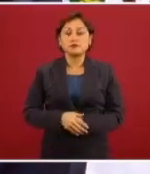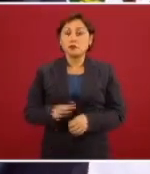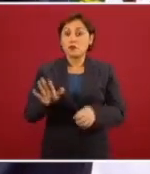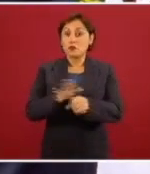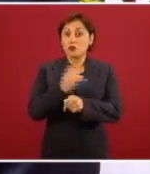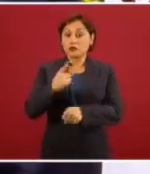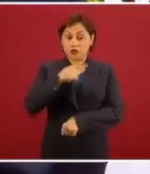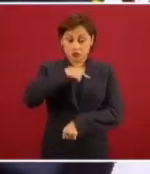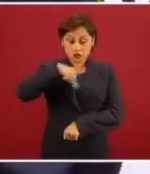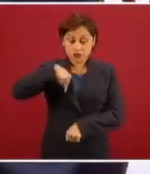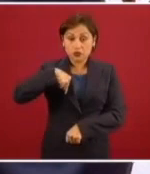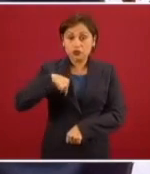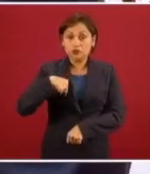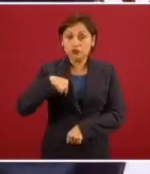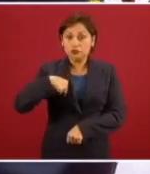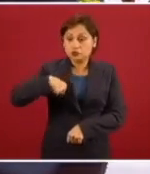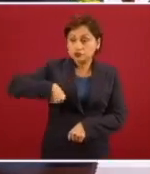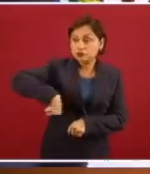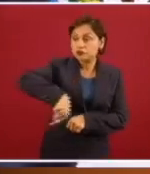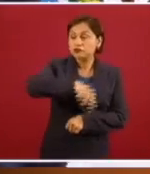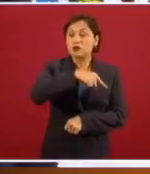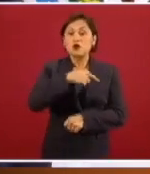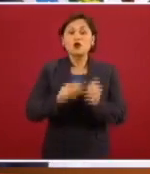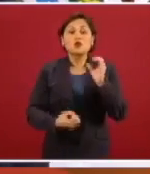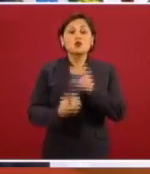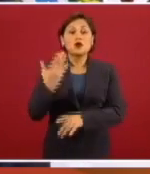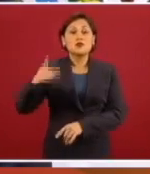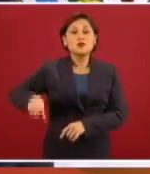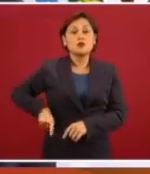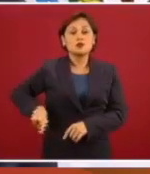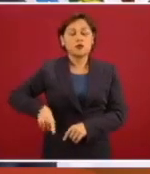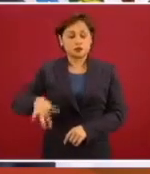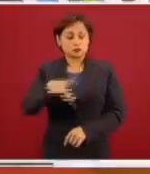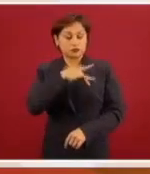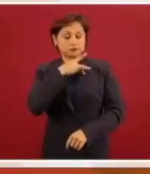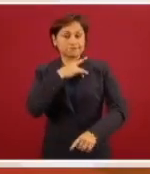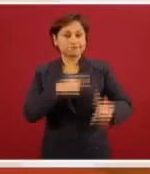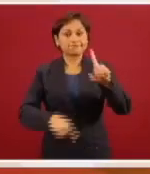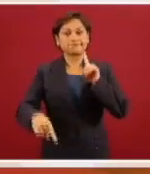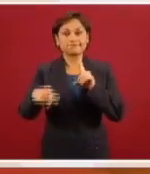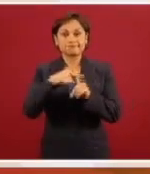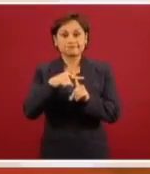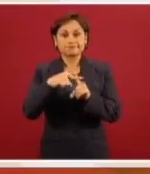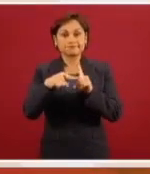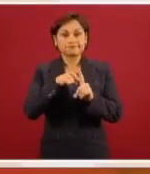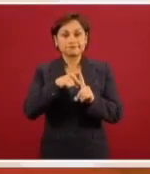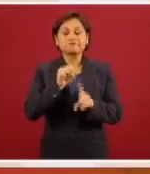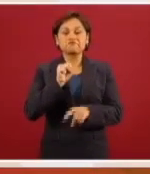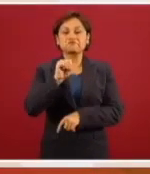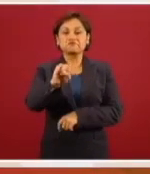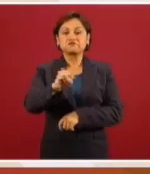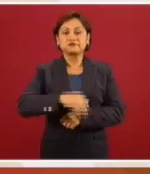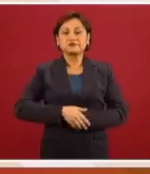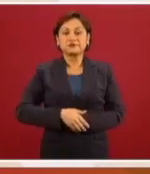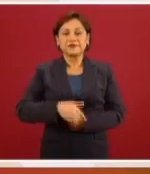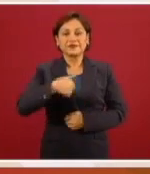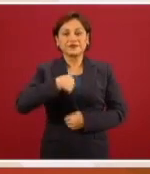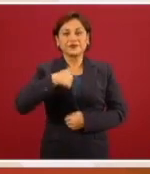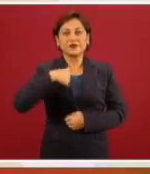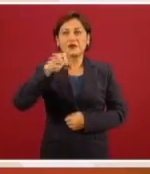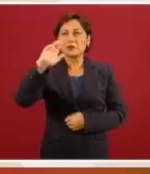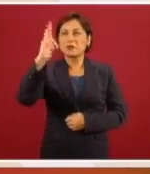Me viene a la memoria la imagen de